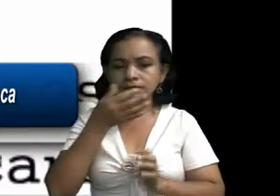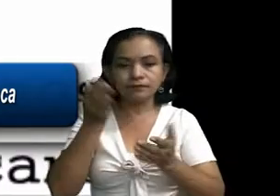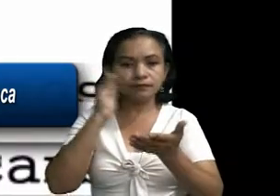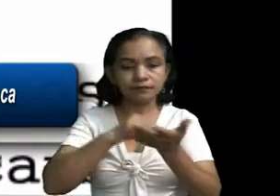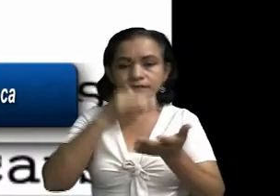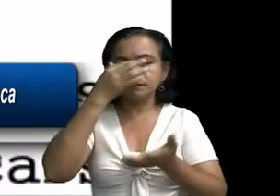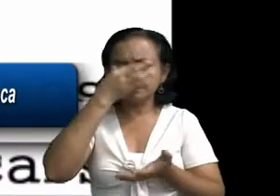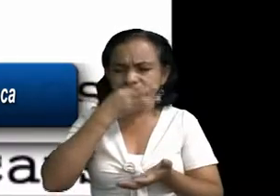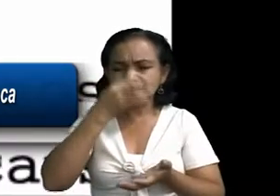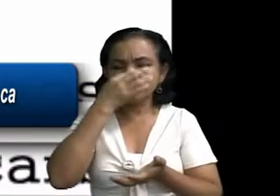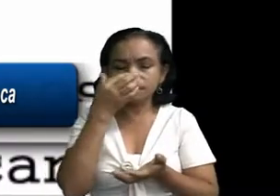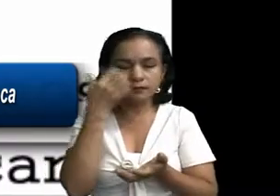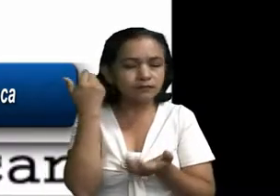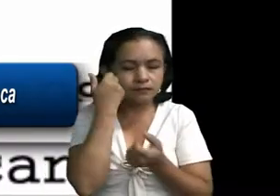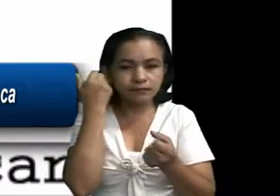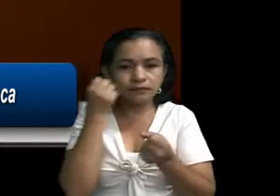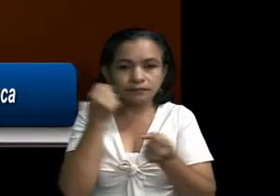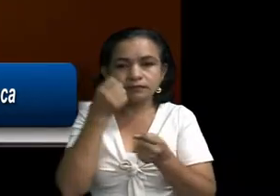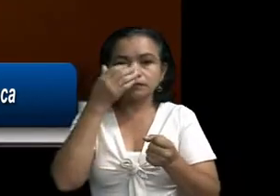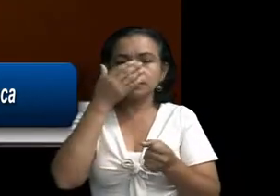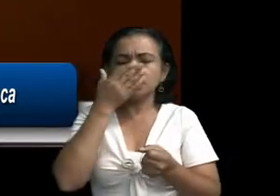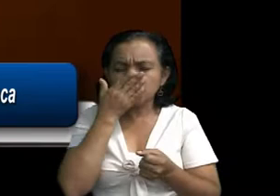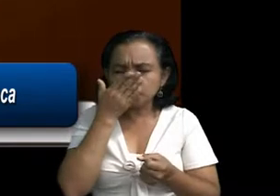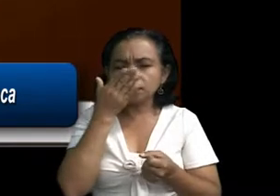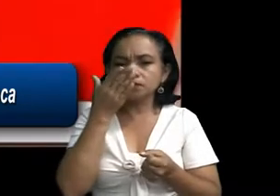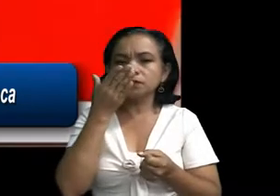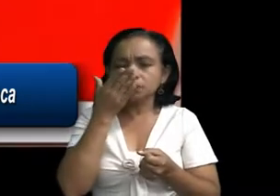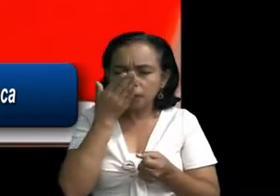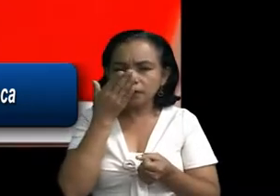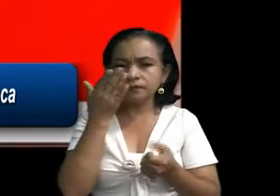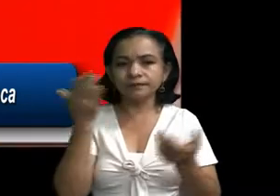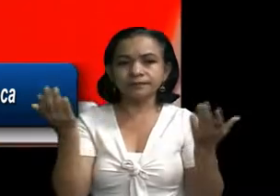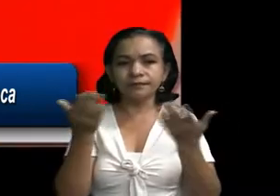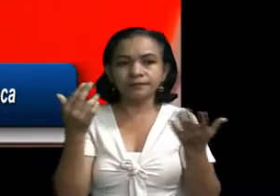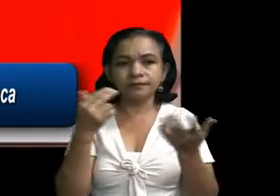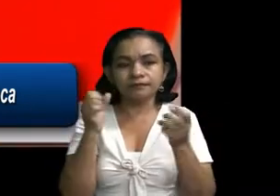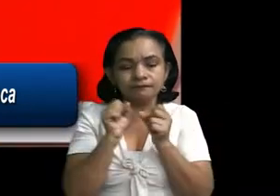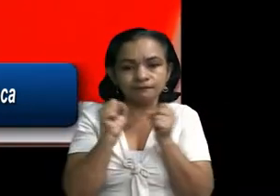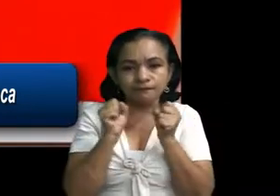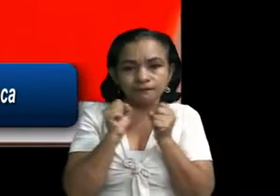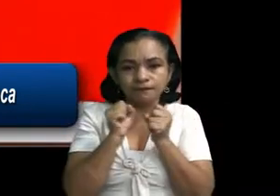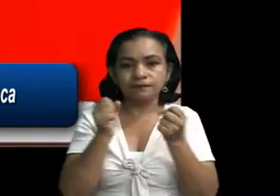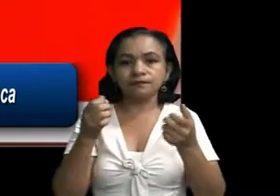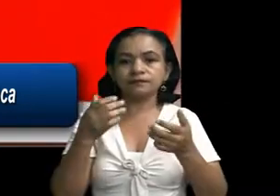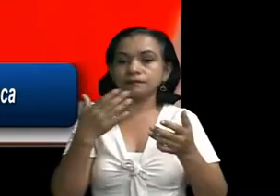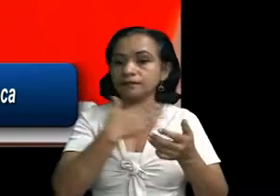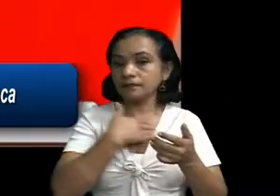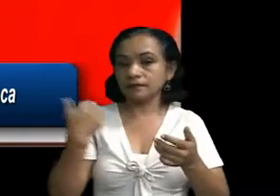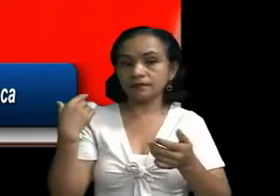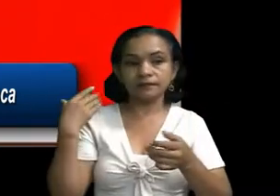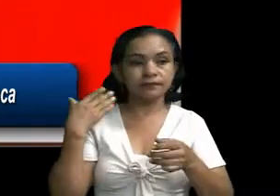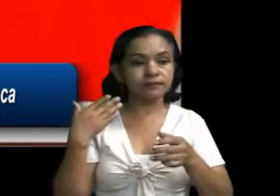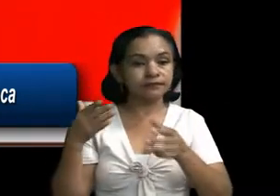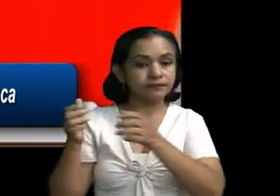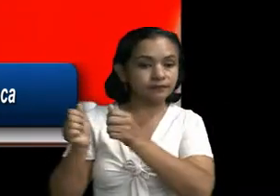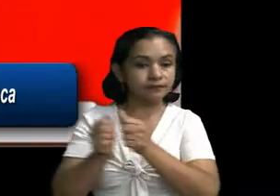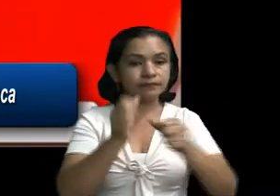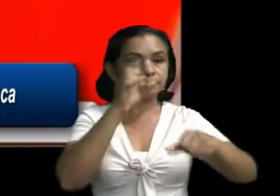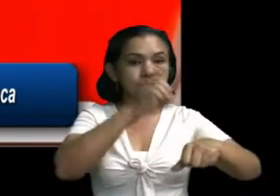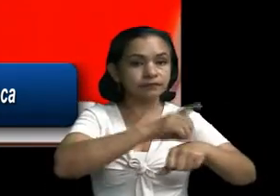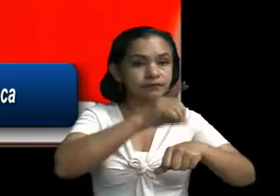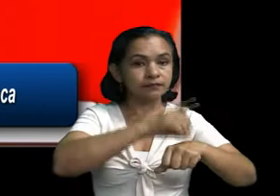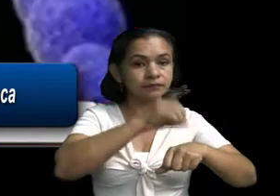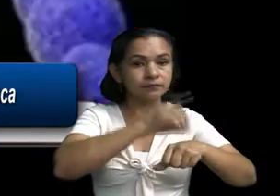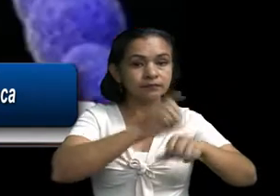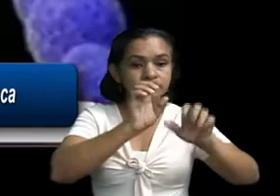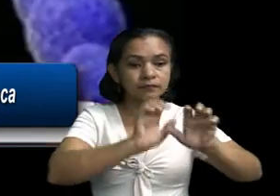vez que tiene fiebre, estornudos, escalofríos, entonces nosotros tenemos que llevarlo al pediatra para que sea examinado